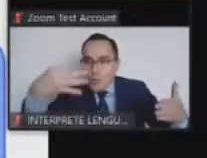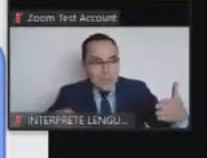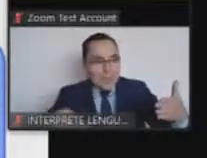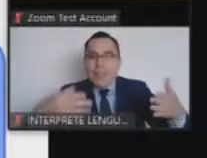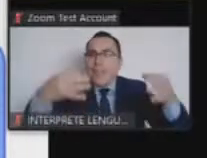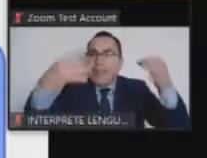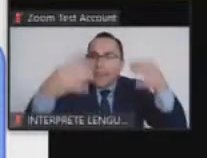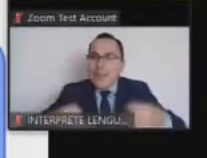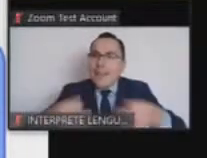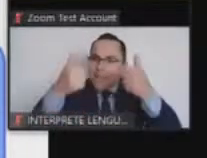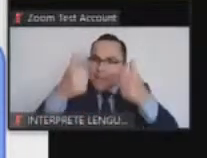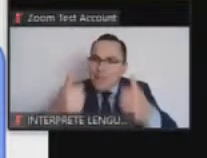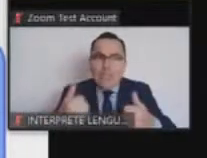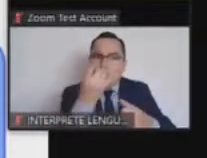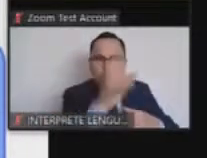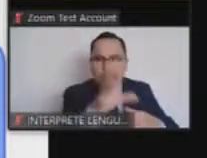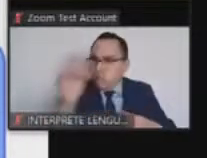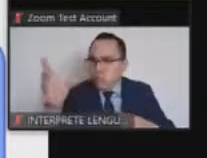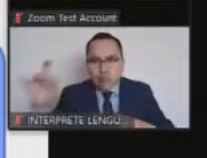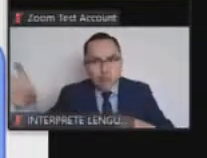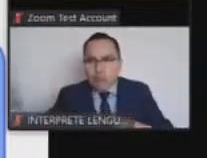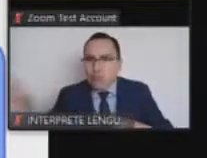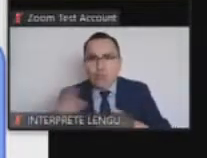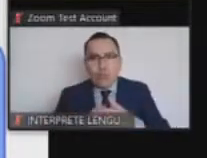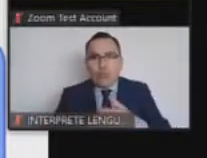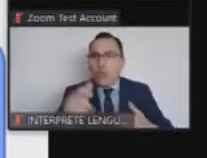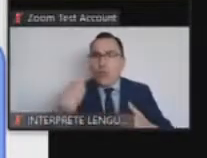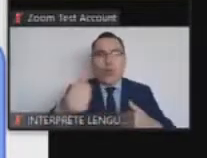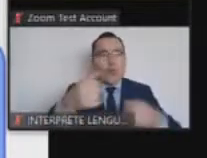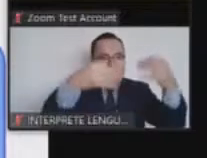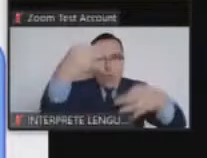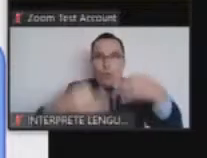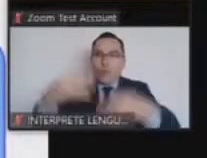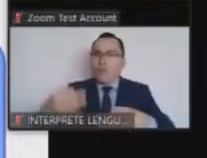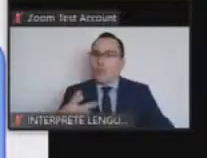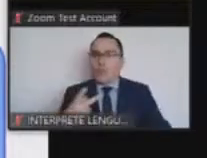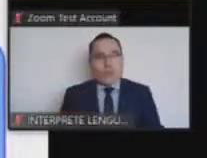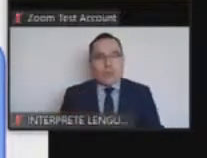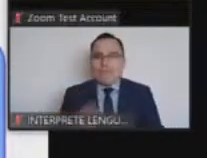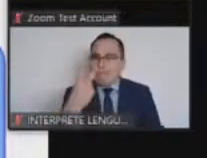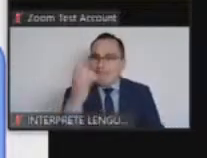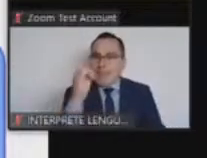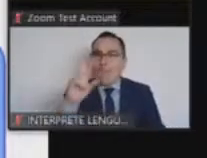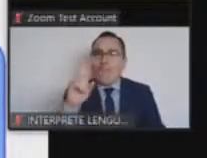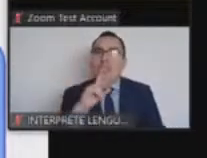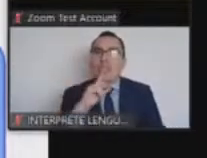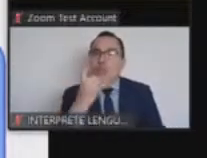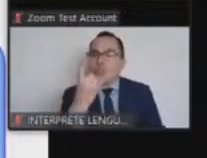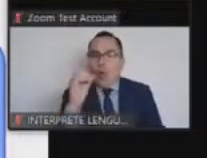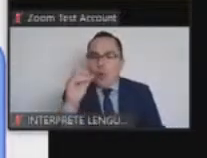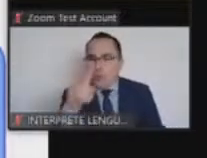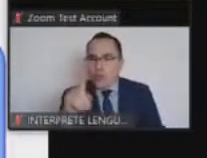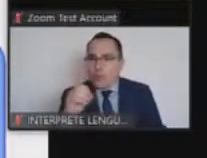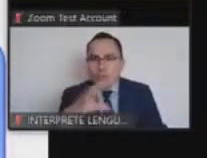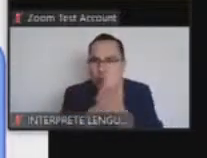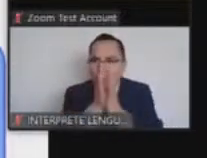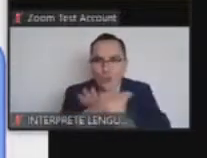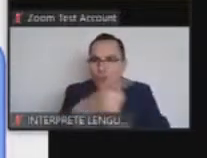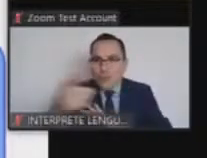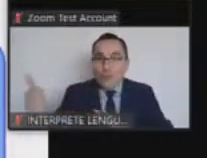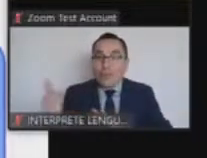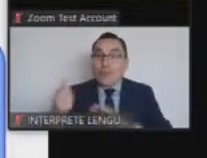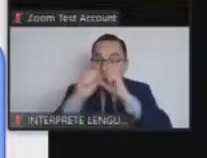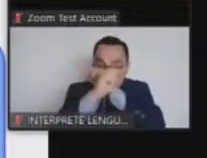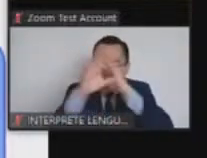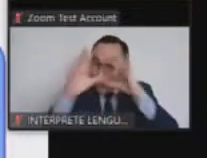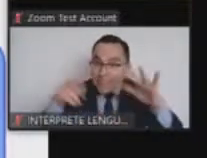cada uno merece de modo habitual, virtuoso. El acceso a la justicia y las medidas de transparencia importa, por una